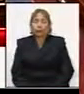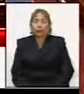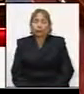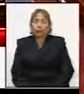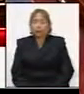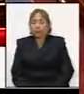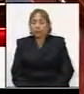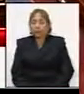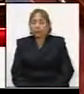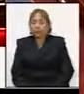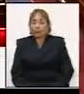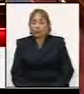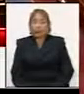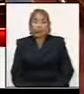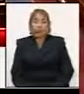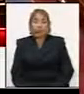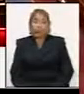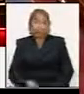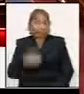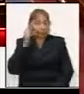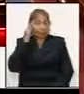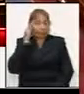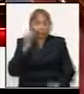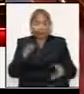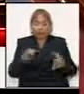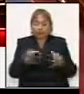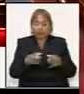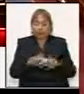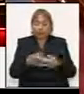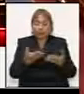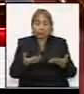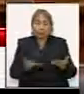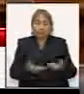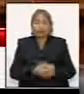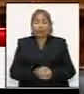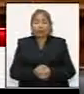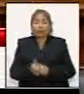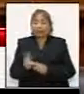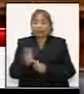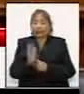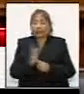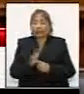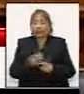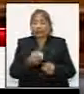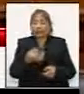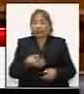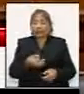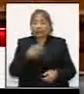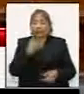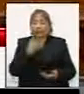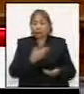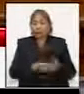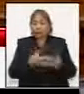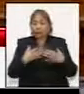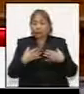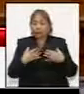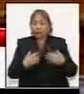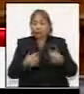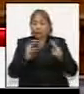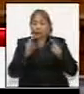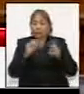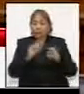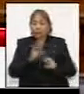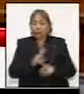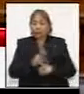Gracias, presidenta. Saludamos el consenso que hay aquí de la representación nacional. En realidad el tema de salud es un tema bastante